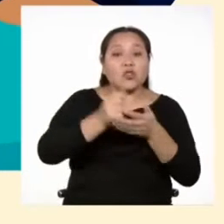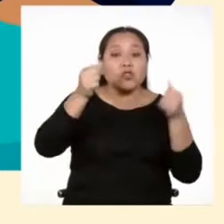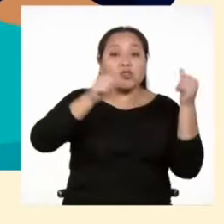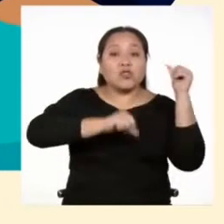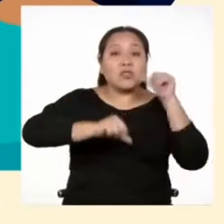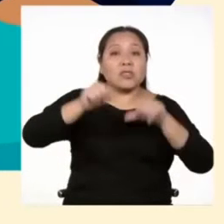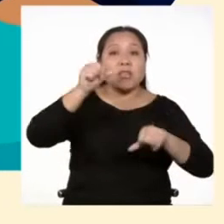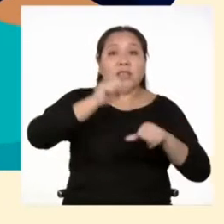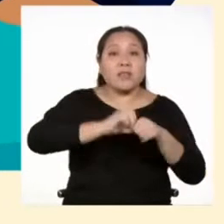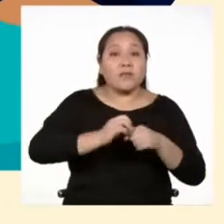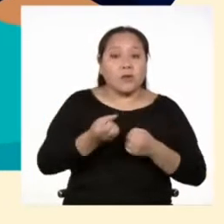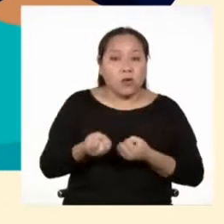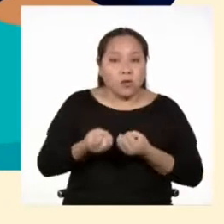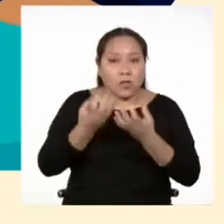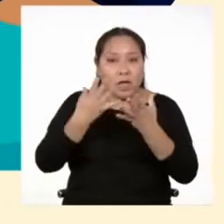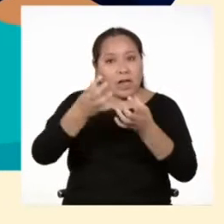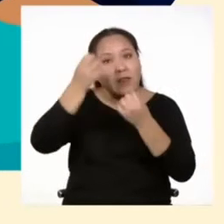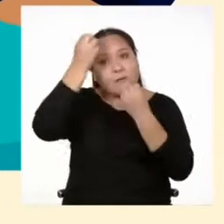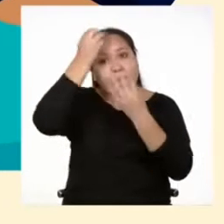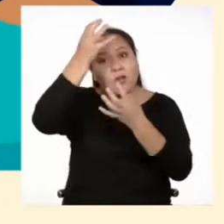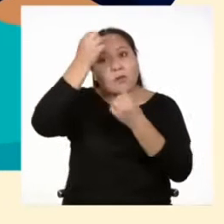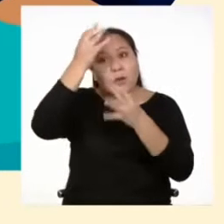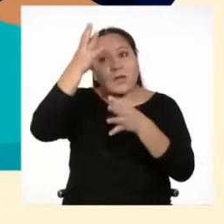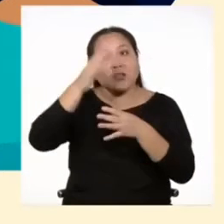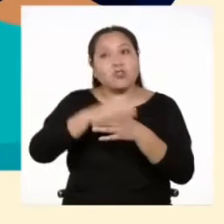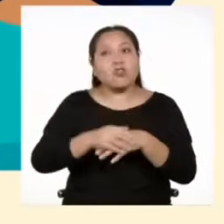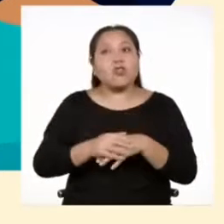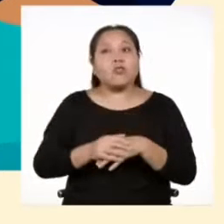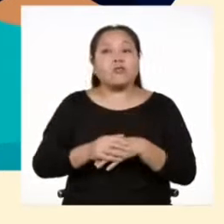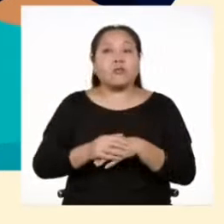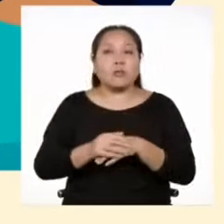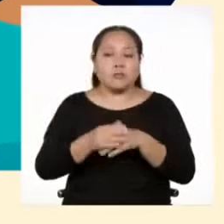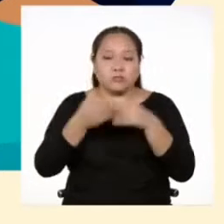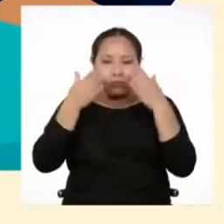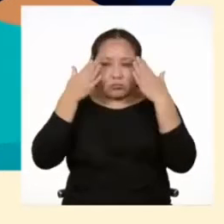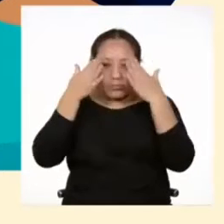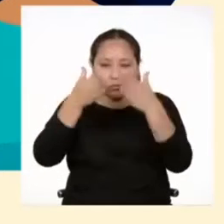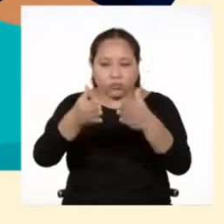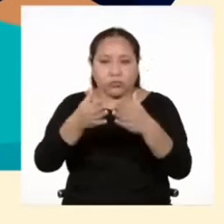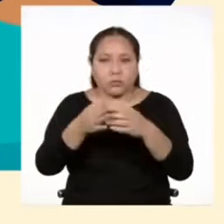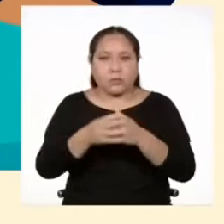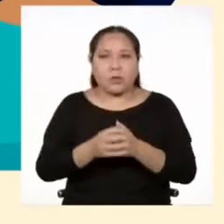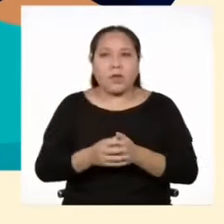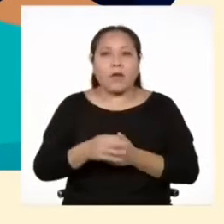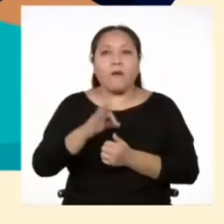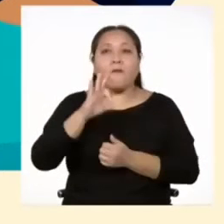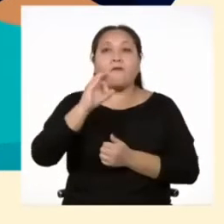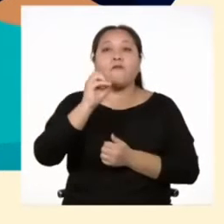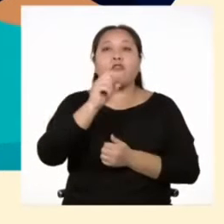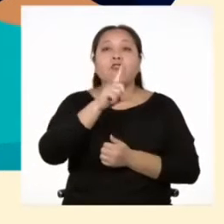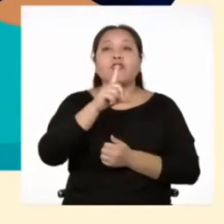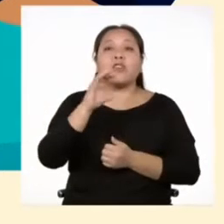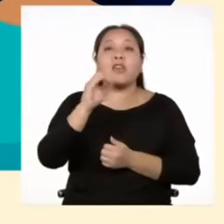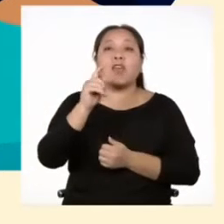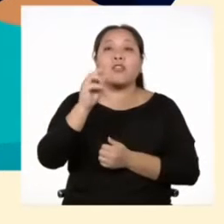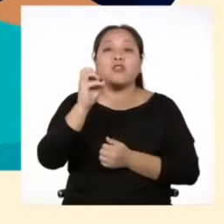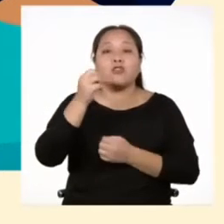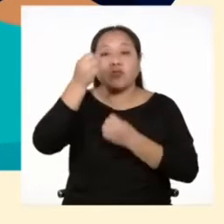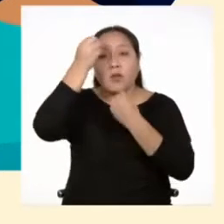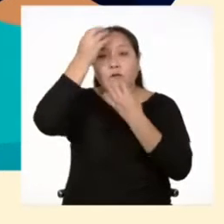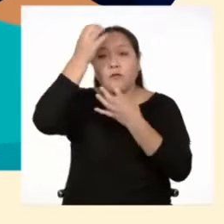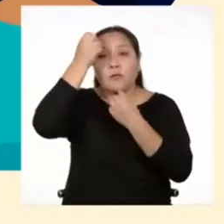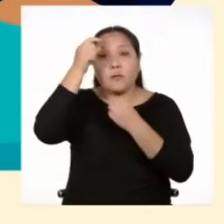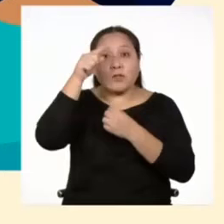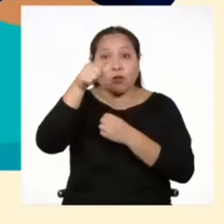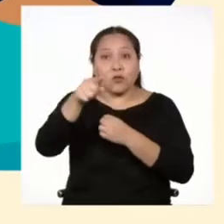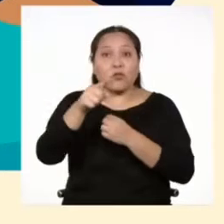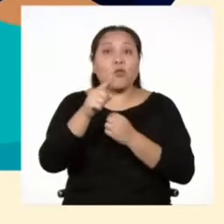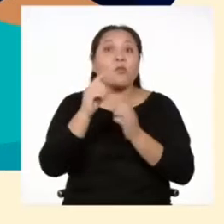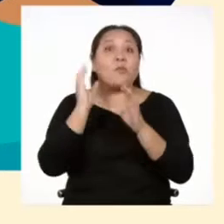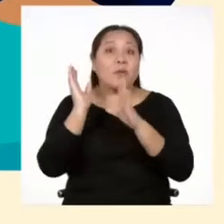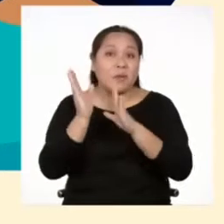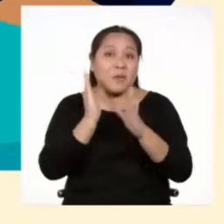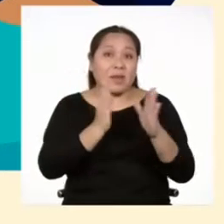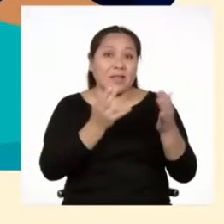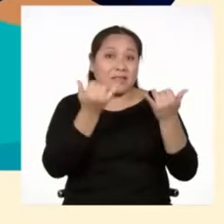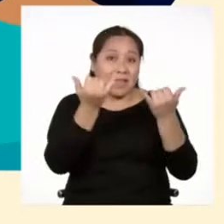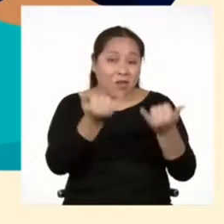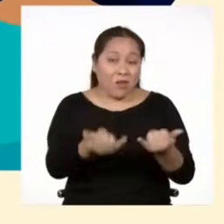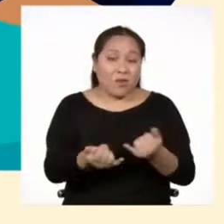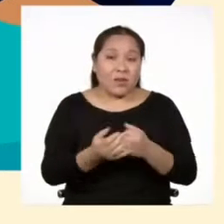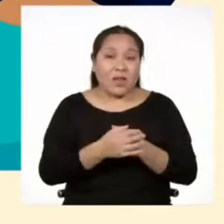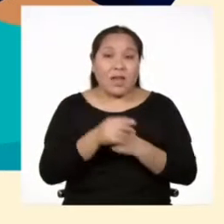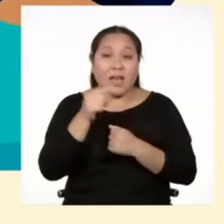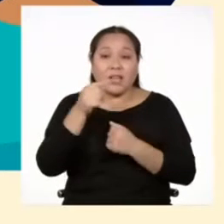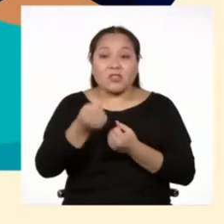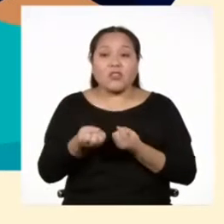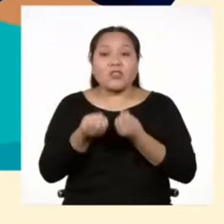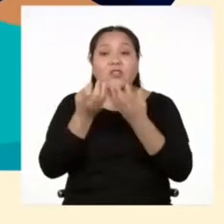información objetiva por lo que son expositivos. Los folletos informativos, que son los que tú elaborarás. Estos